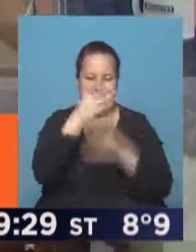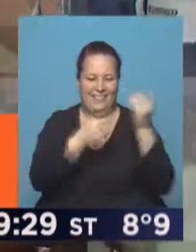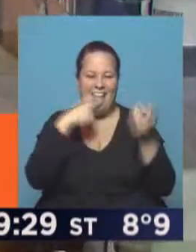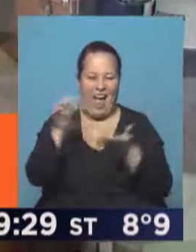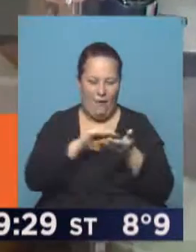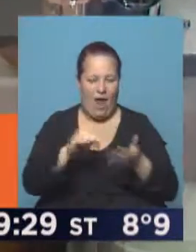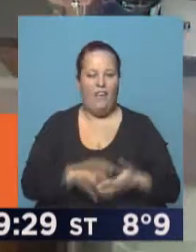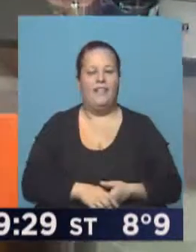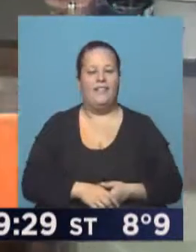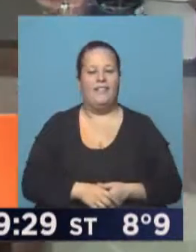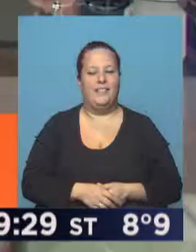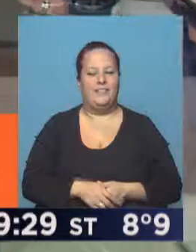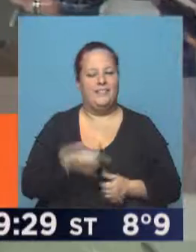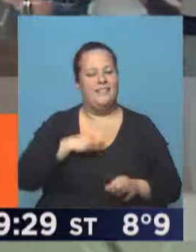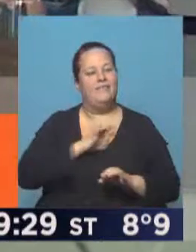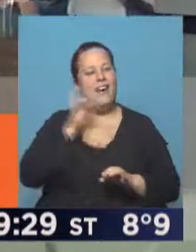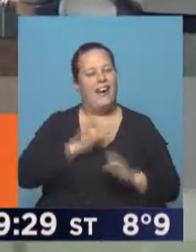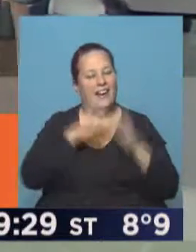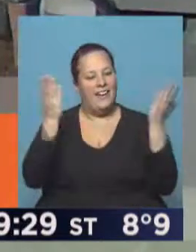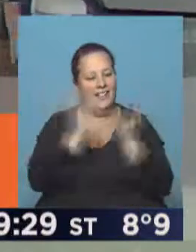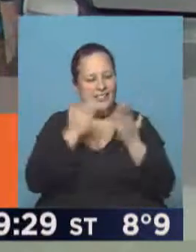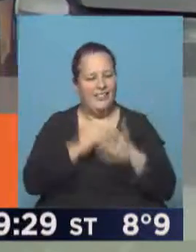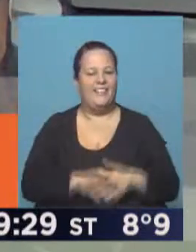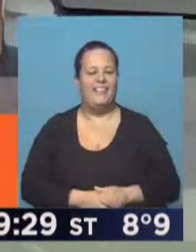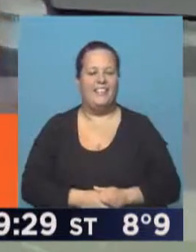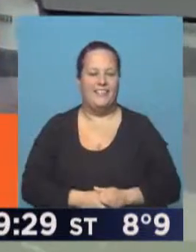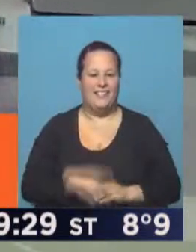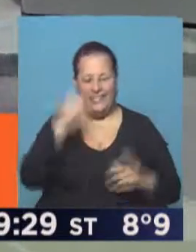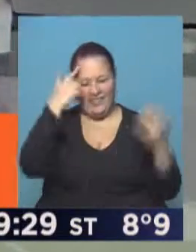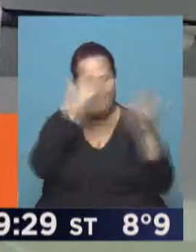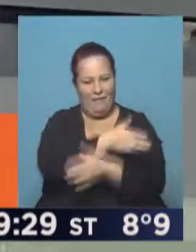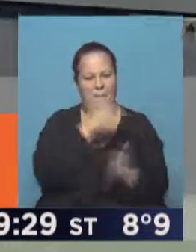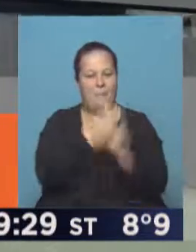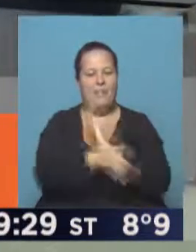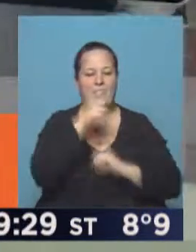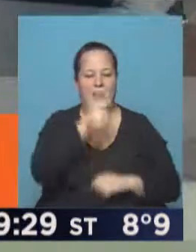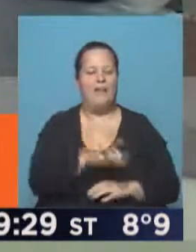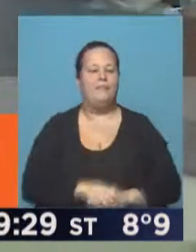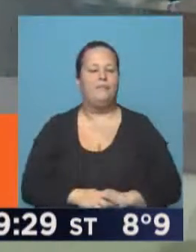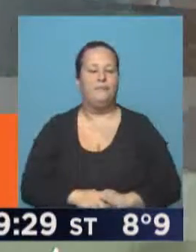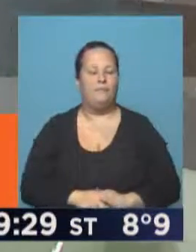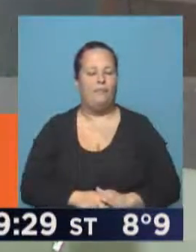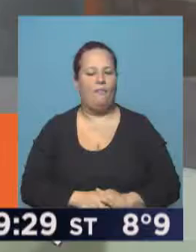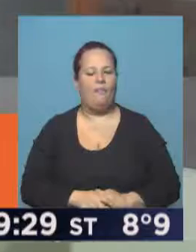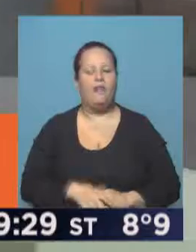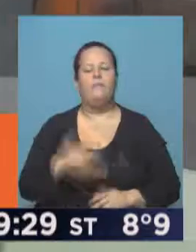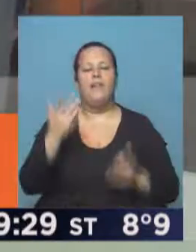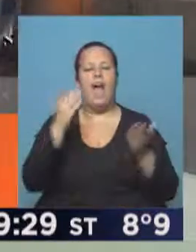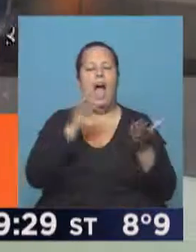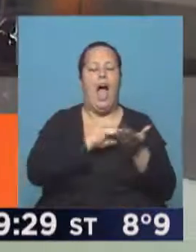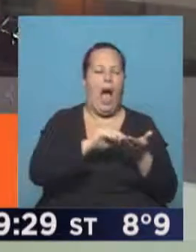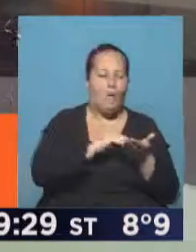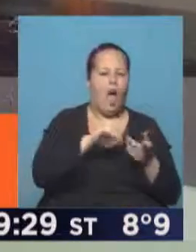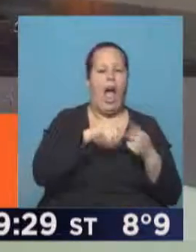abogados. Esos mis largos estudios en bioética, se me coló la otra profesión. Hay estudios de